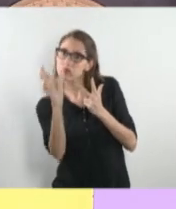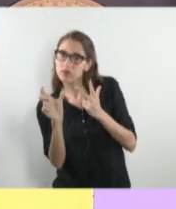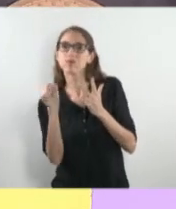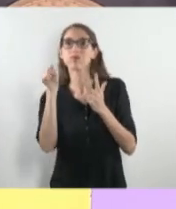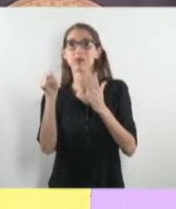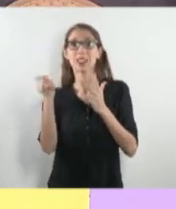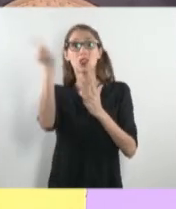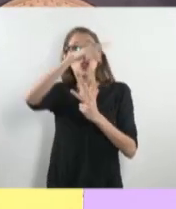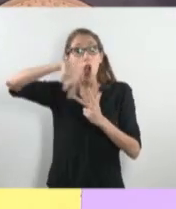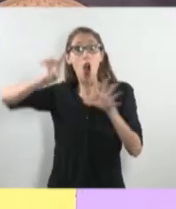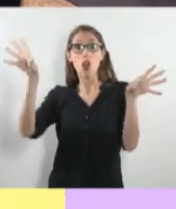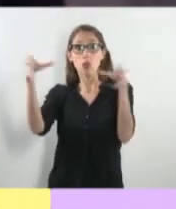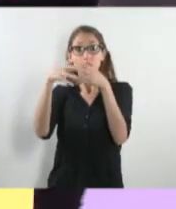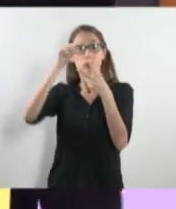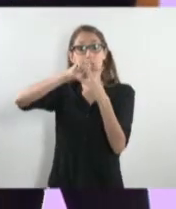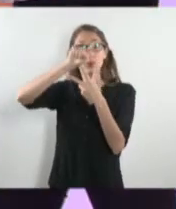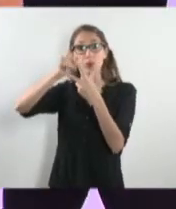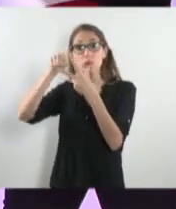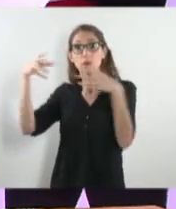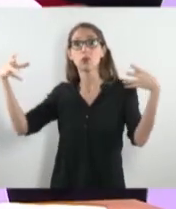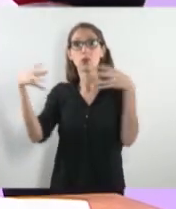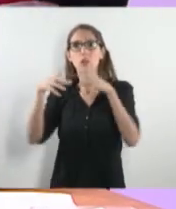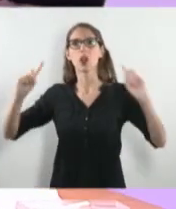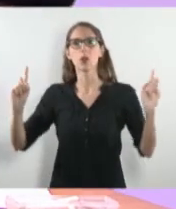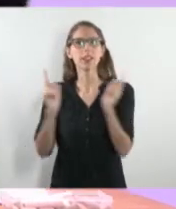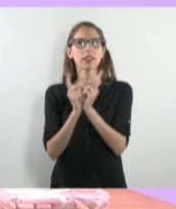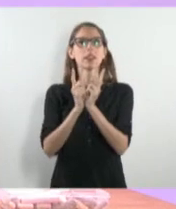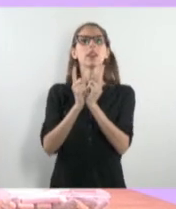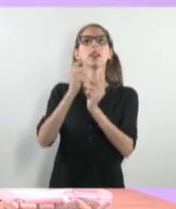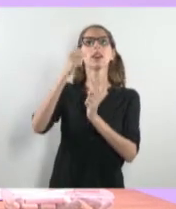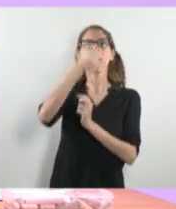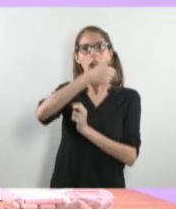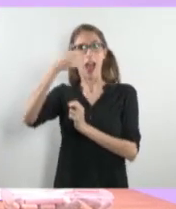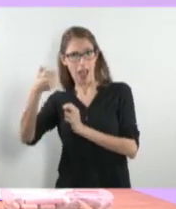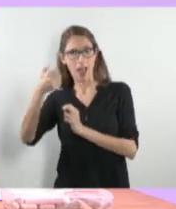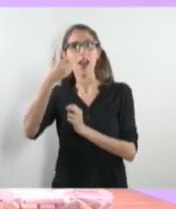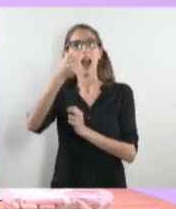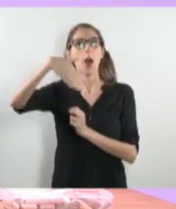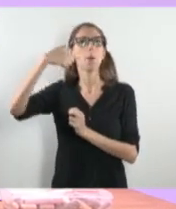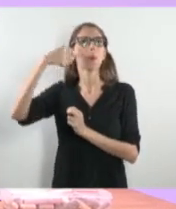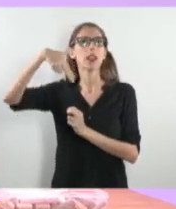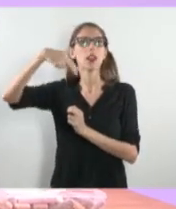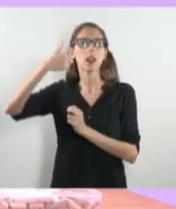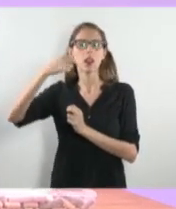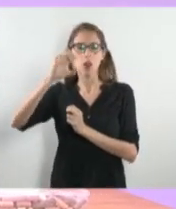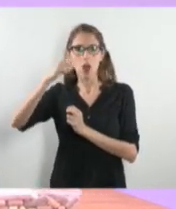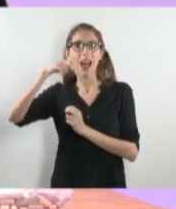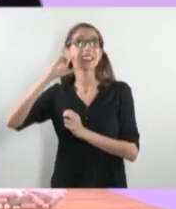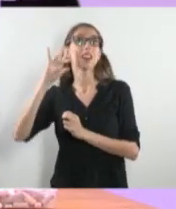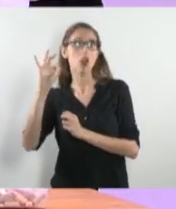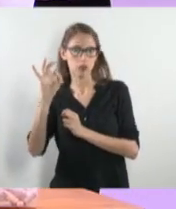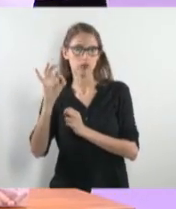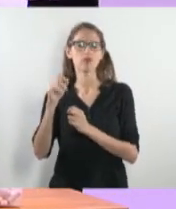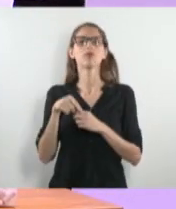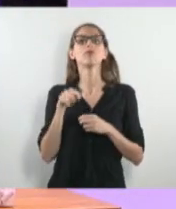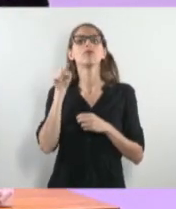A esto lo voy a llamar aminoácido y se abrevia así, porque Mira. La palabra es grande. Entonces, acá está el grupo amino y acá está el grupo ácido. Varios